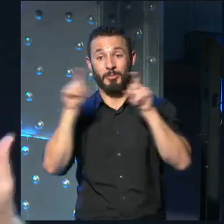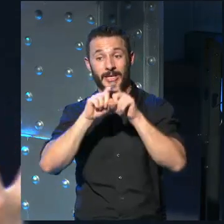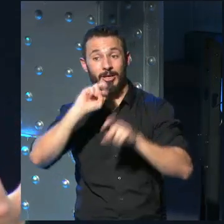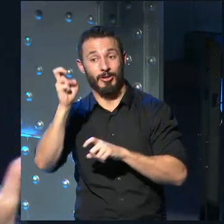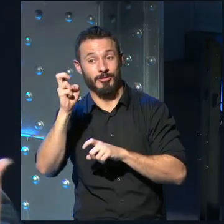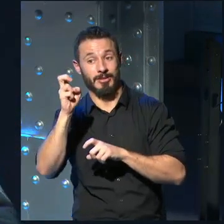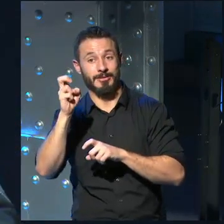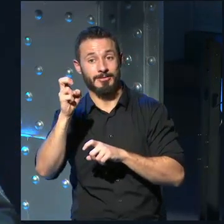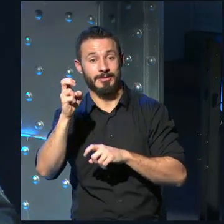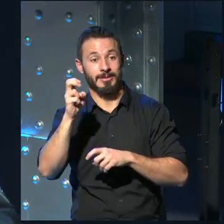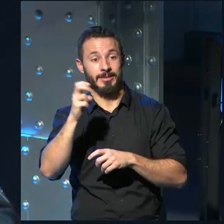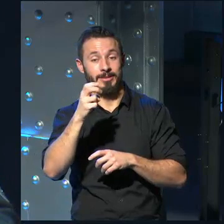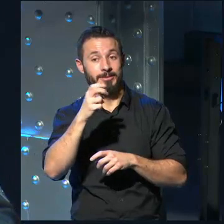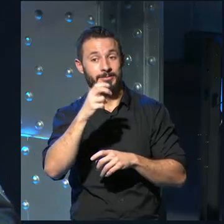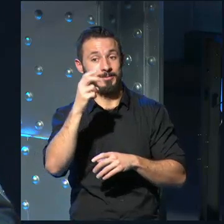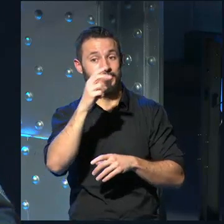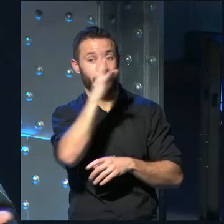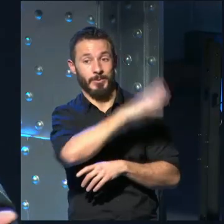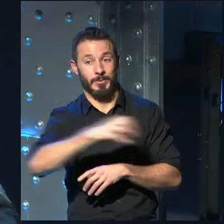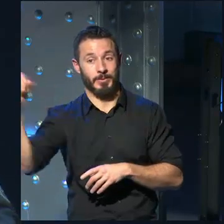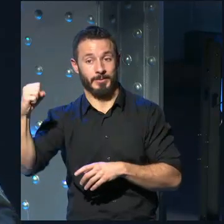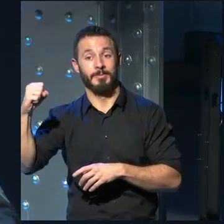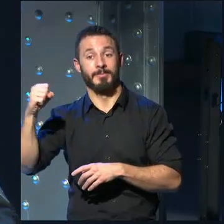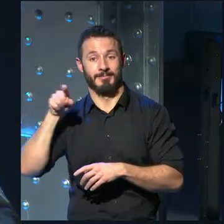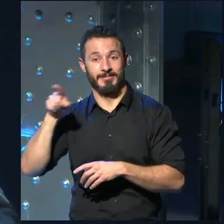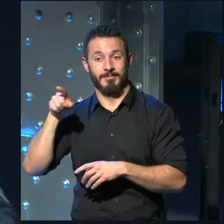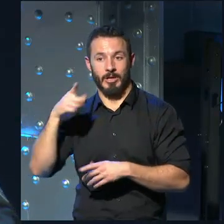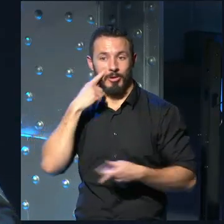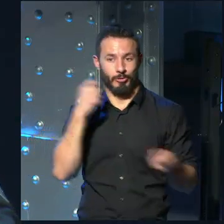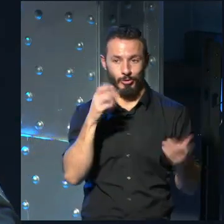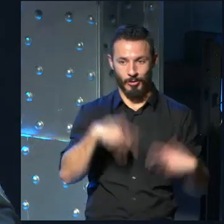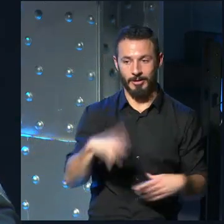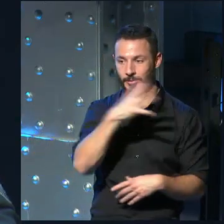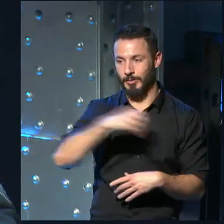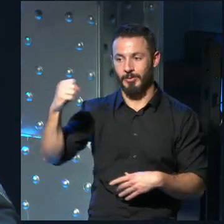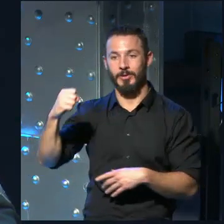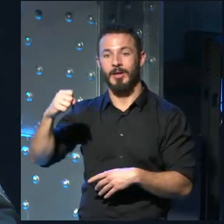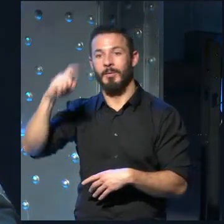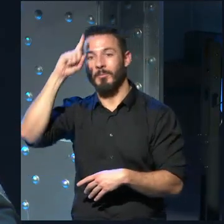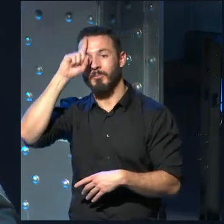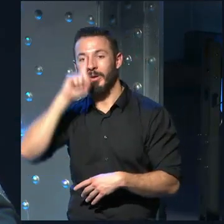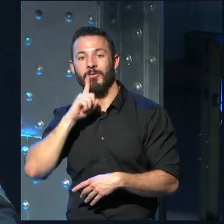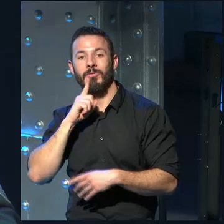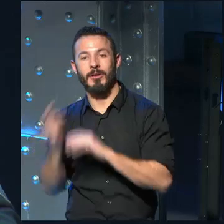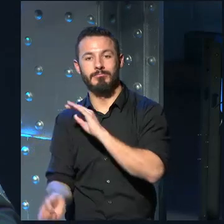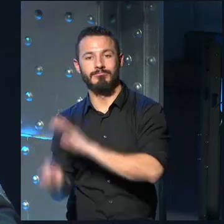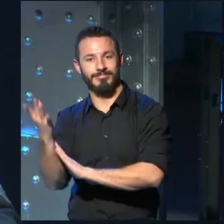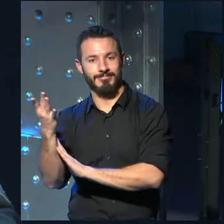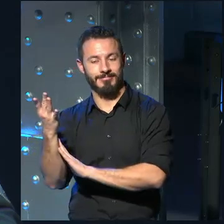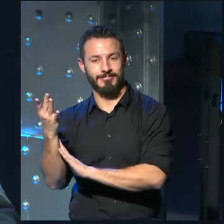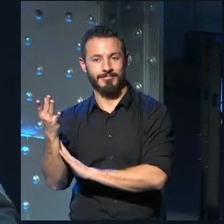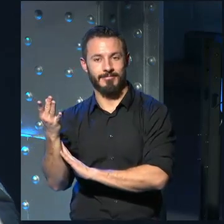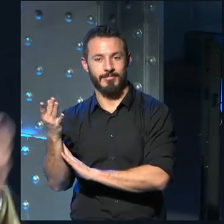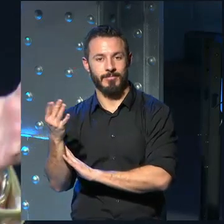perfil sobre ti, pero tú sobre eso tienes poco control. En Davos se mencionaba un ejemplo que es muy, muy revelador, ¿no?